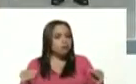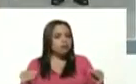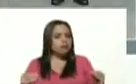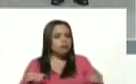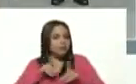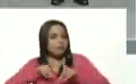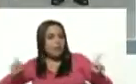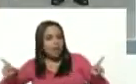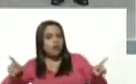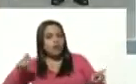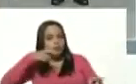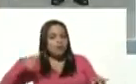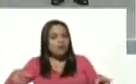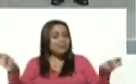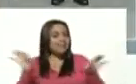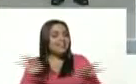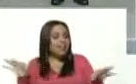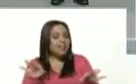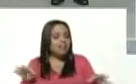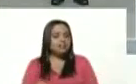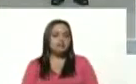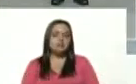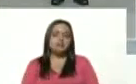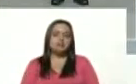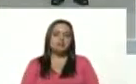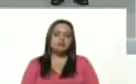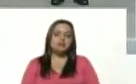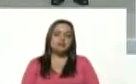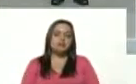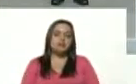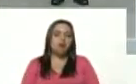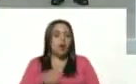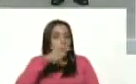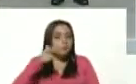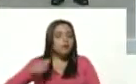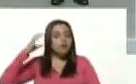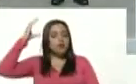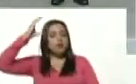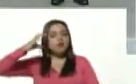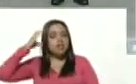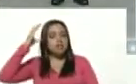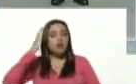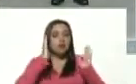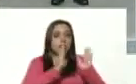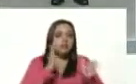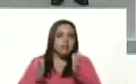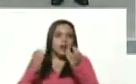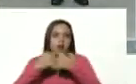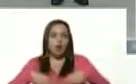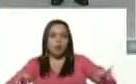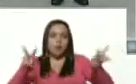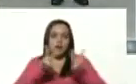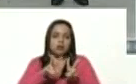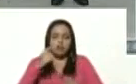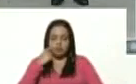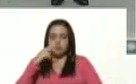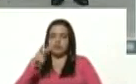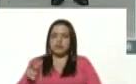pueblo, nada. Así de sencillo. Y un pueblo consciente, organizado, con valores, como se ve Maruja,